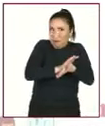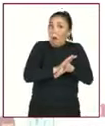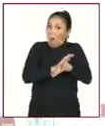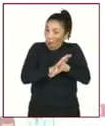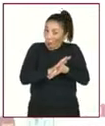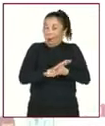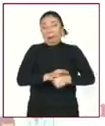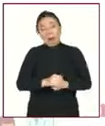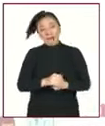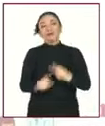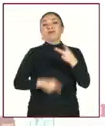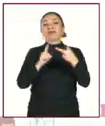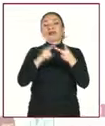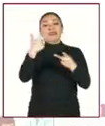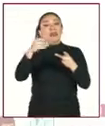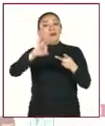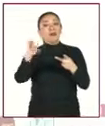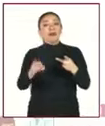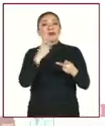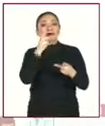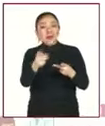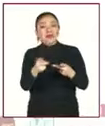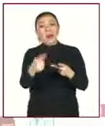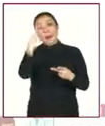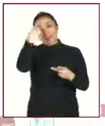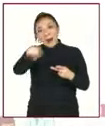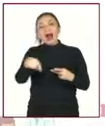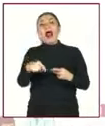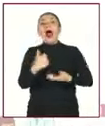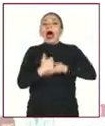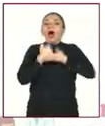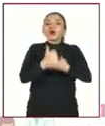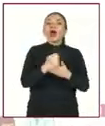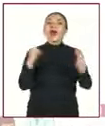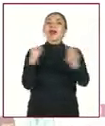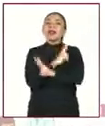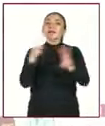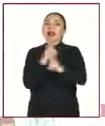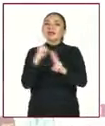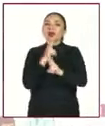El 7% dijo que para administrar respiración asistida.